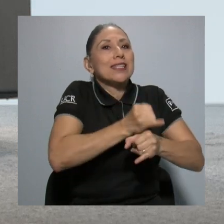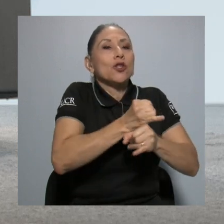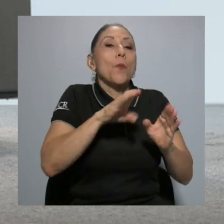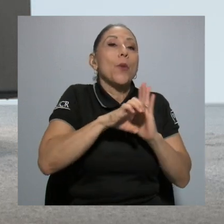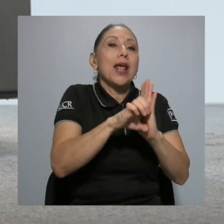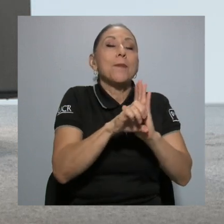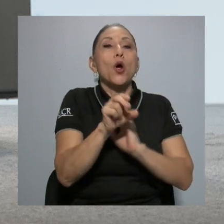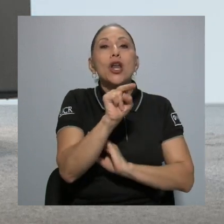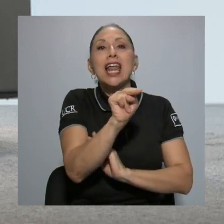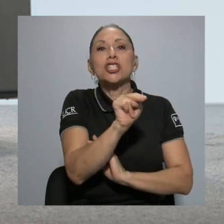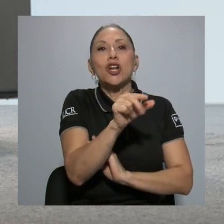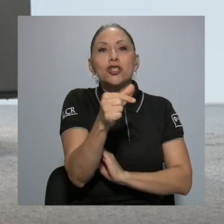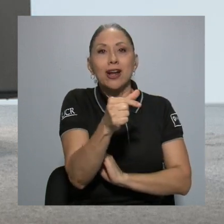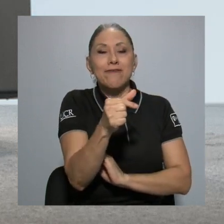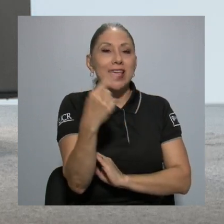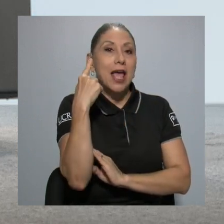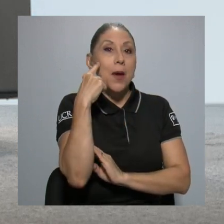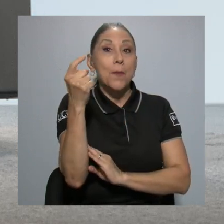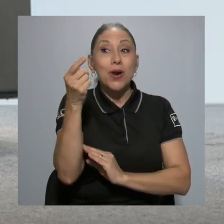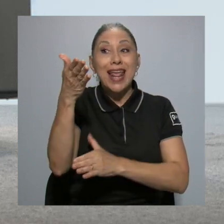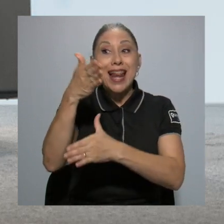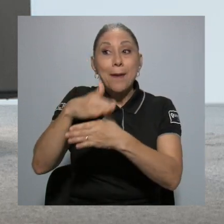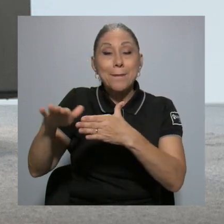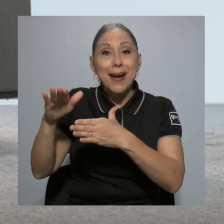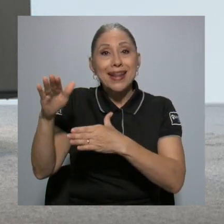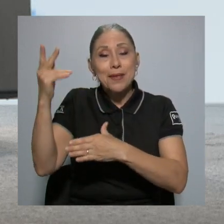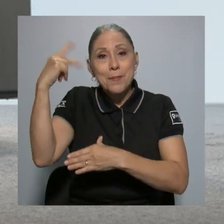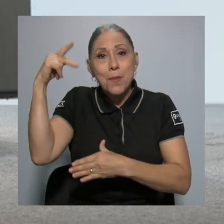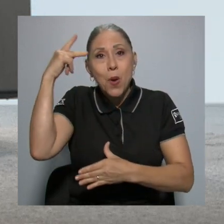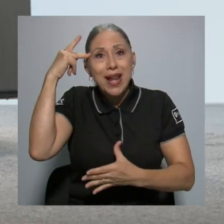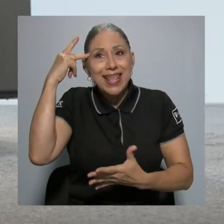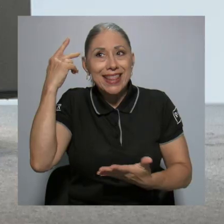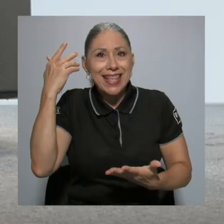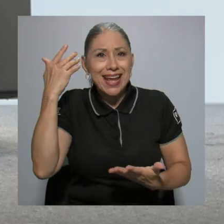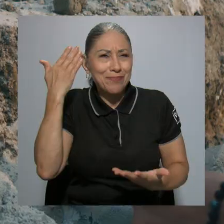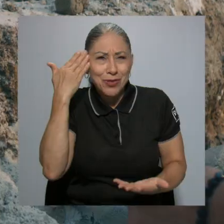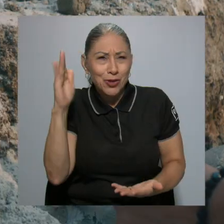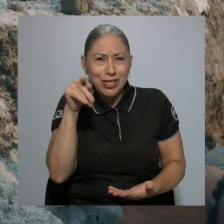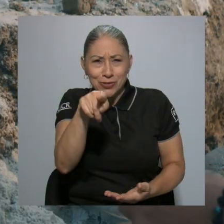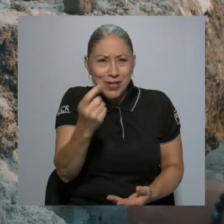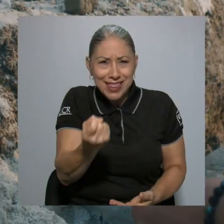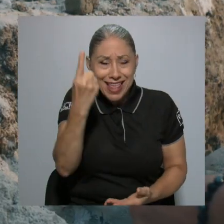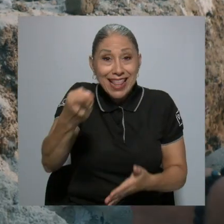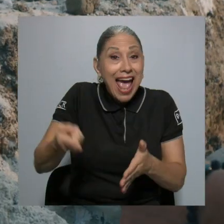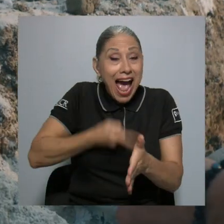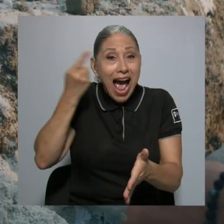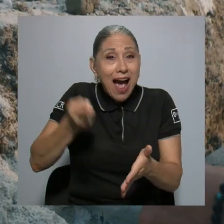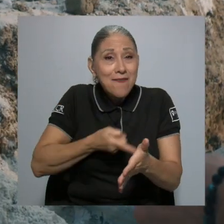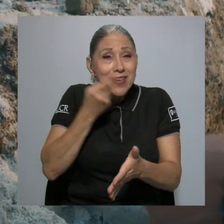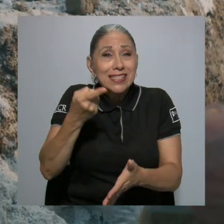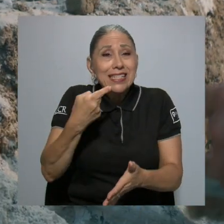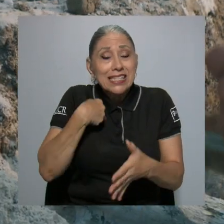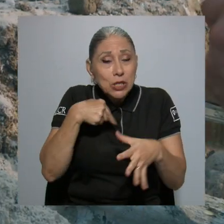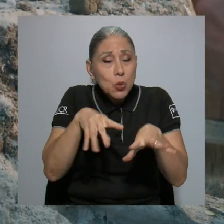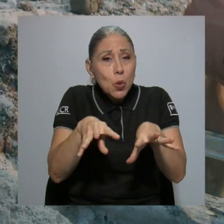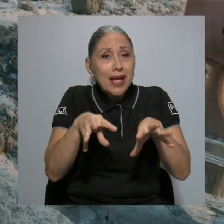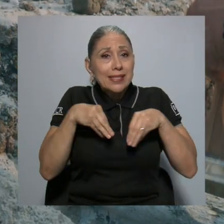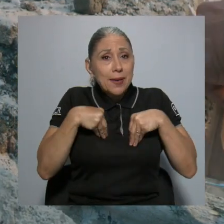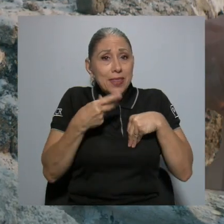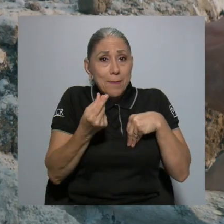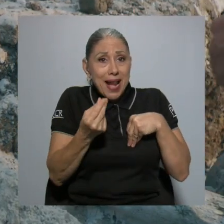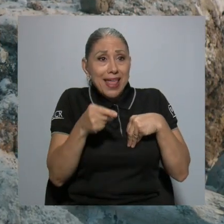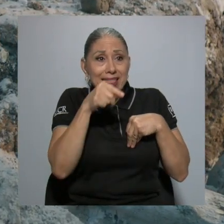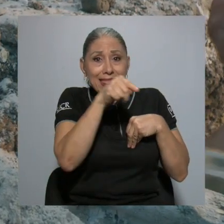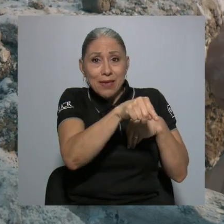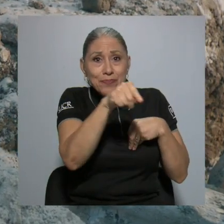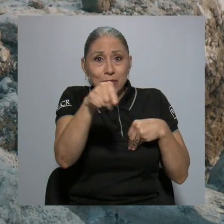ya que esa es la parte política que no sé si entiendas. A veces, si uno acepta plata de estos